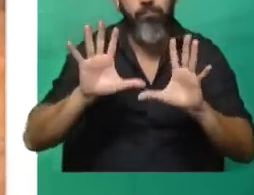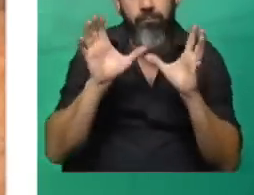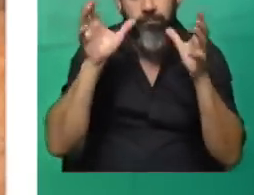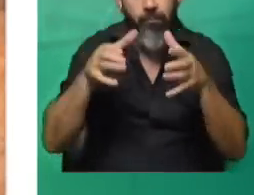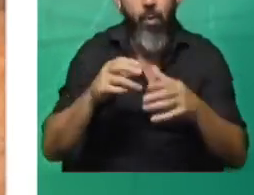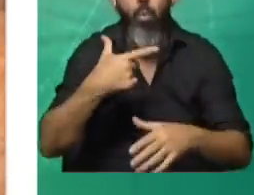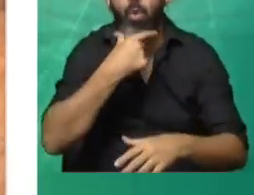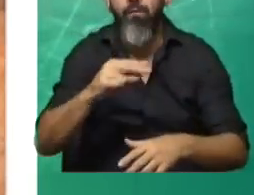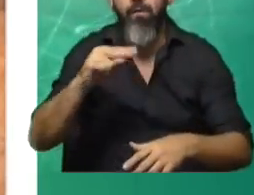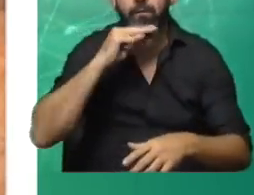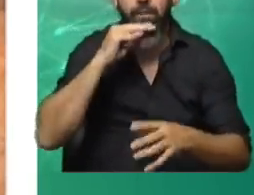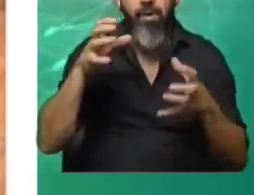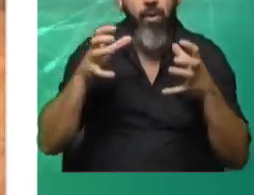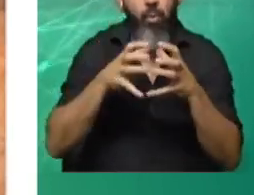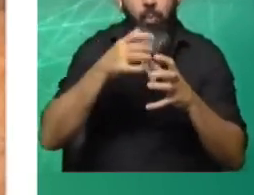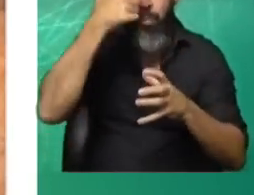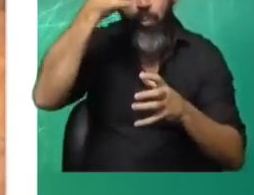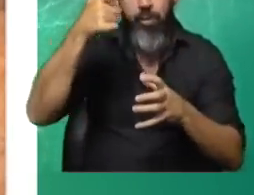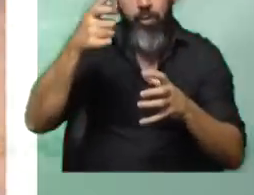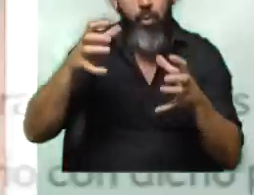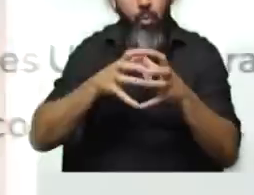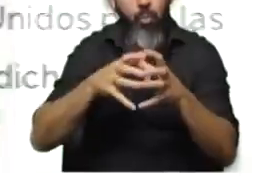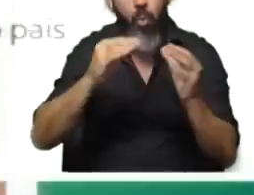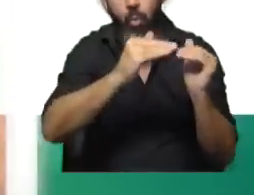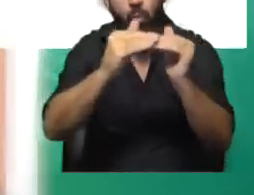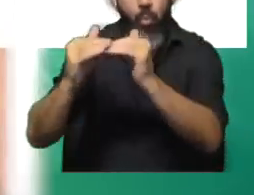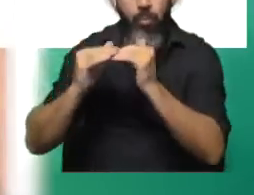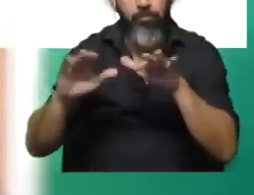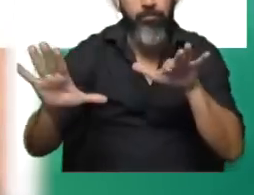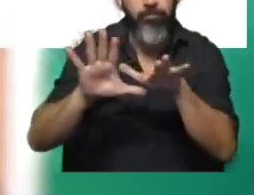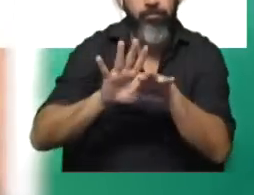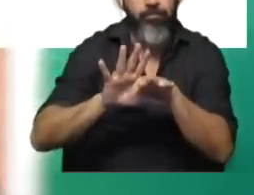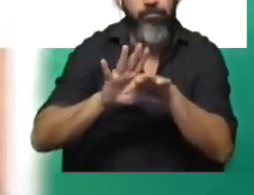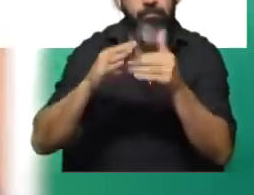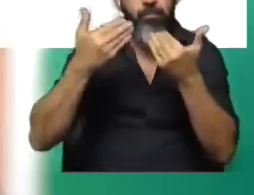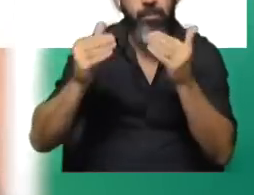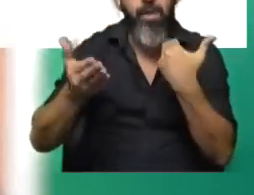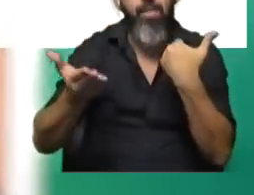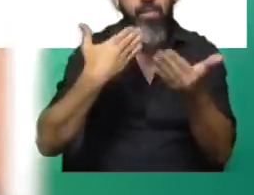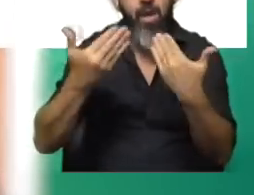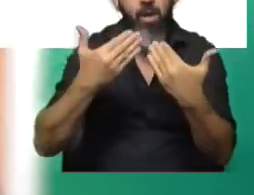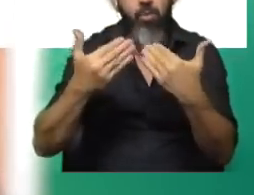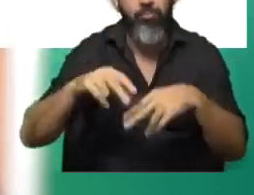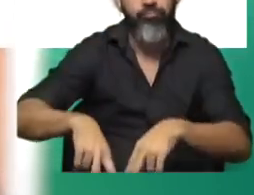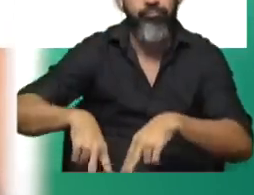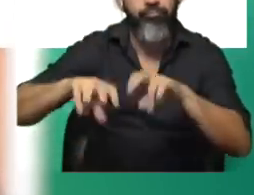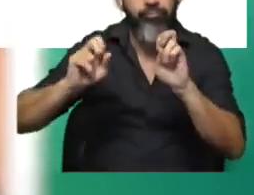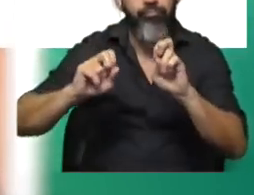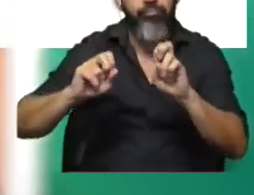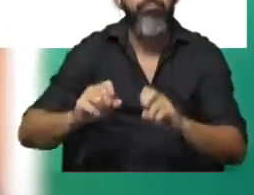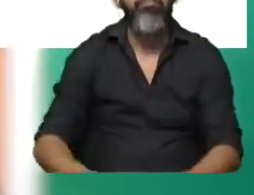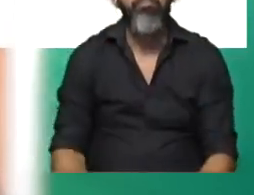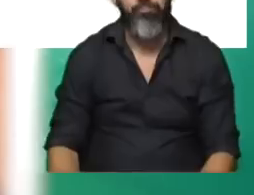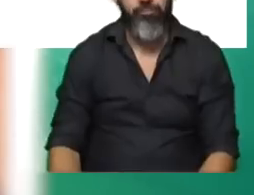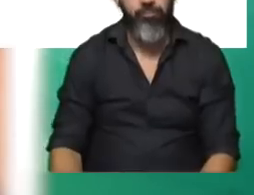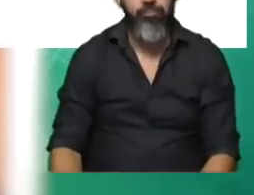jueves y viernes por los equipos técnicos del grupo mercado común quienes coincidieron en iniciar un diálogo exploratorio con emiratos